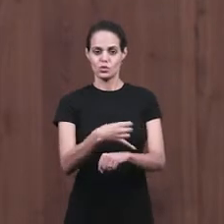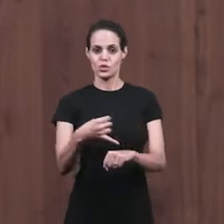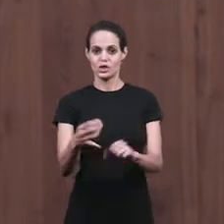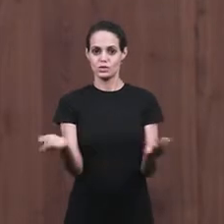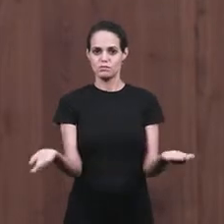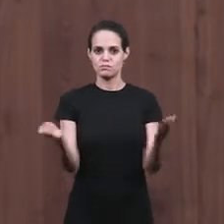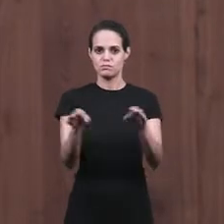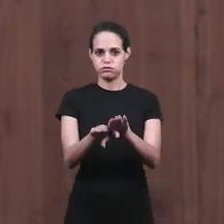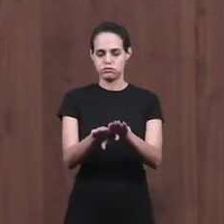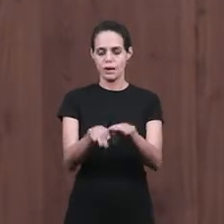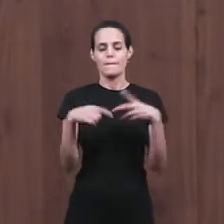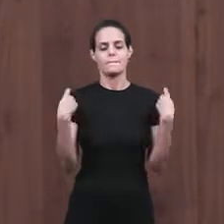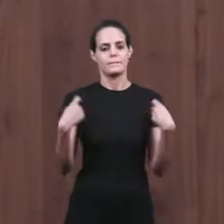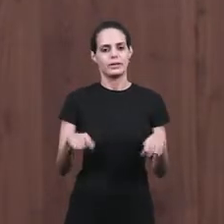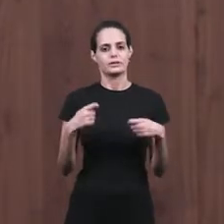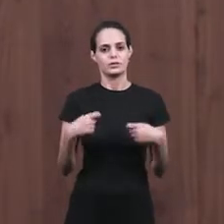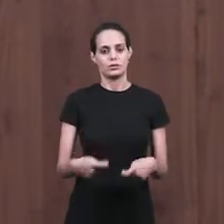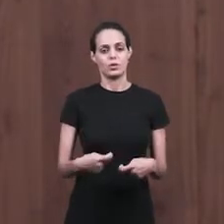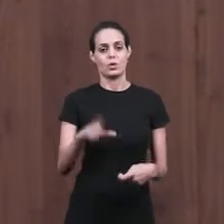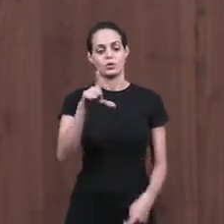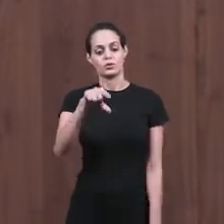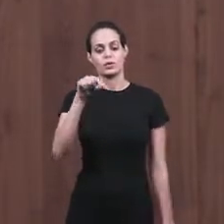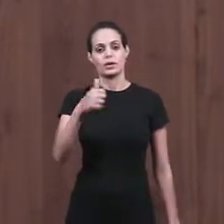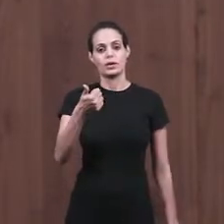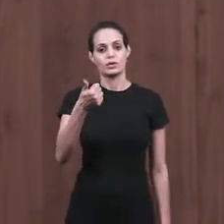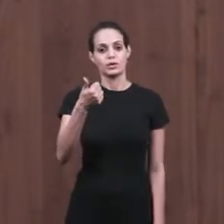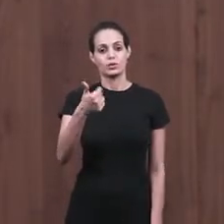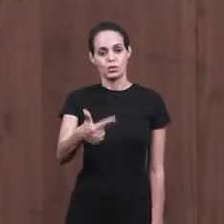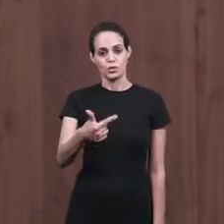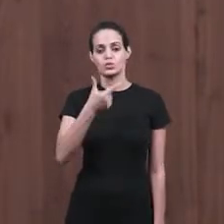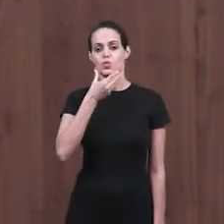nuevamente, él escogió 12 hombres de la tribu de